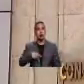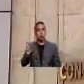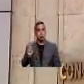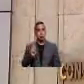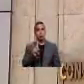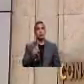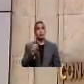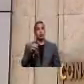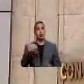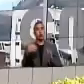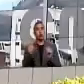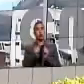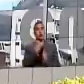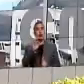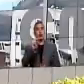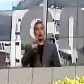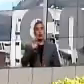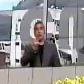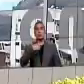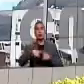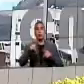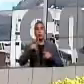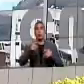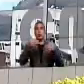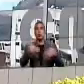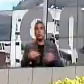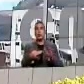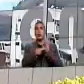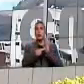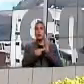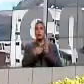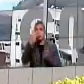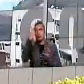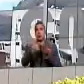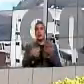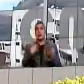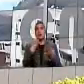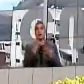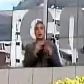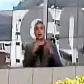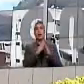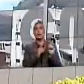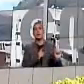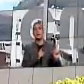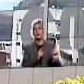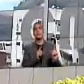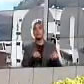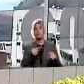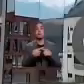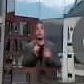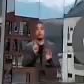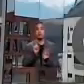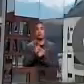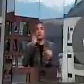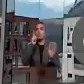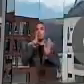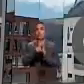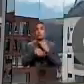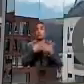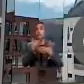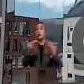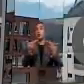presencial ante el CNE, pero no cumplió ese requisito porque guarda arresto domiciliario al enfrentar un proceso por